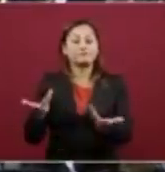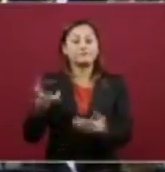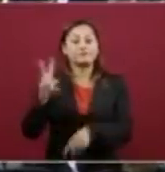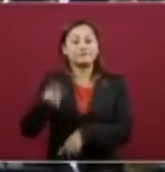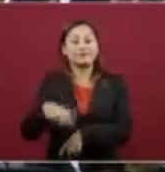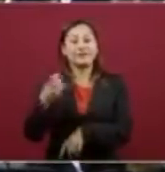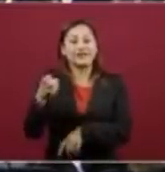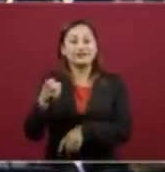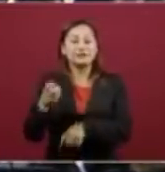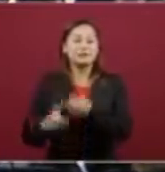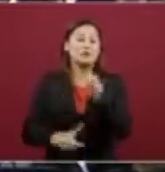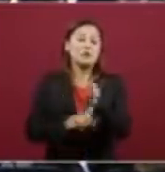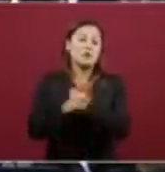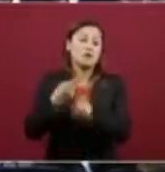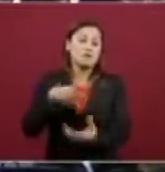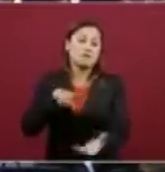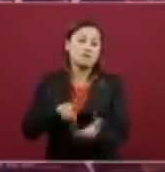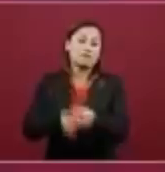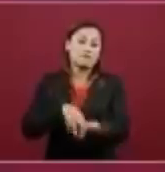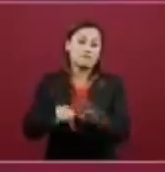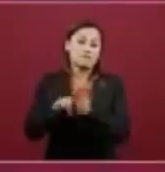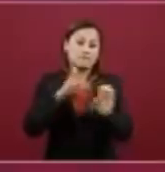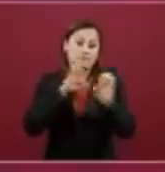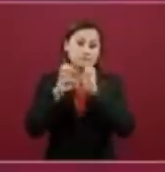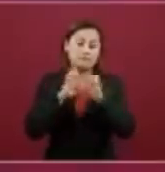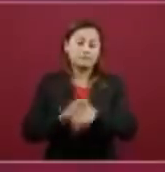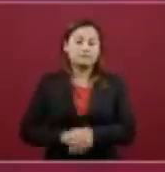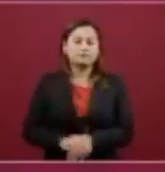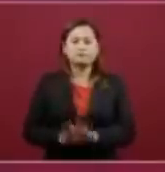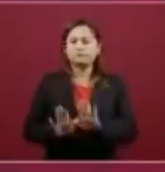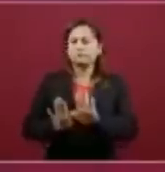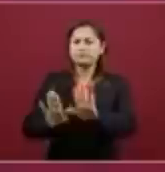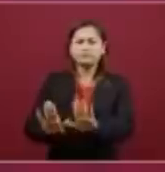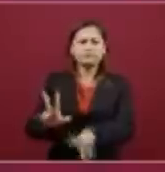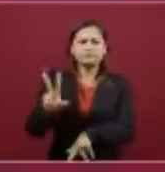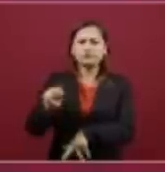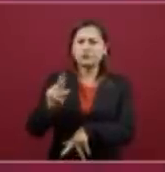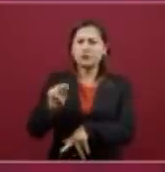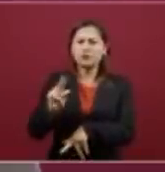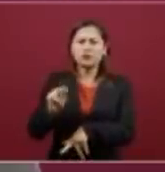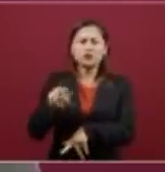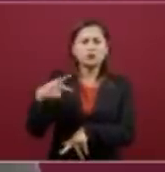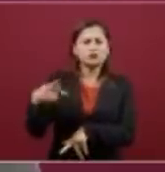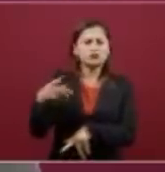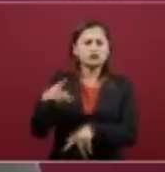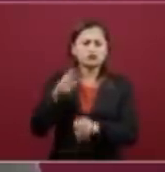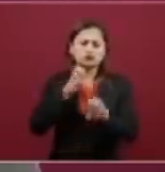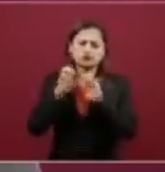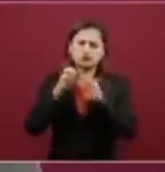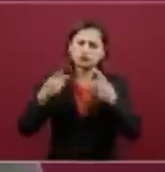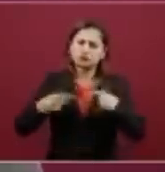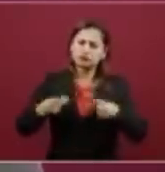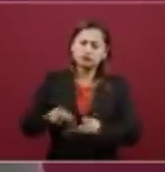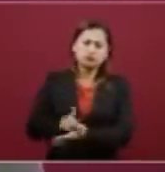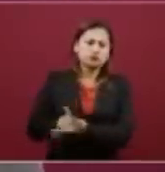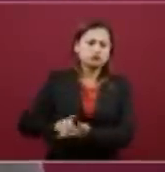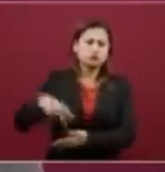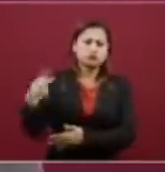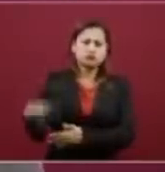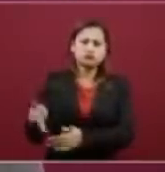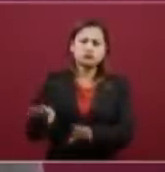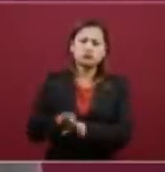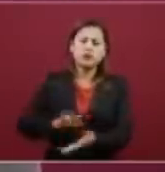periodístico. Por supuesto que el mecanismo no pretende judicializar el ejercicio de un derecho. Por el contrario, el mecanismo debe garantizar la